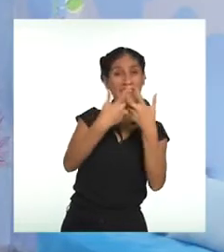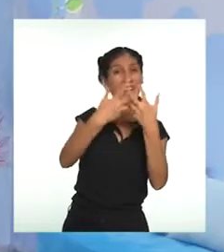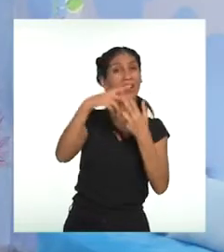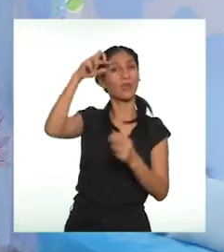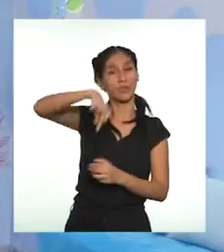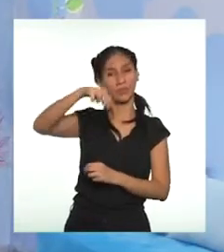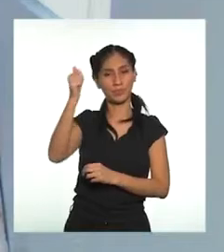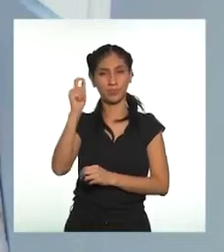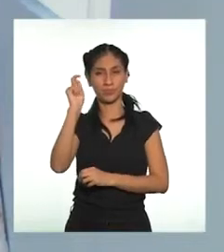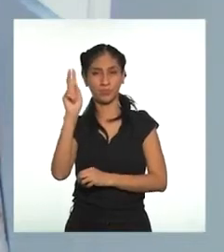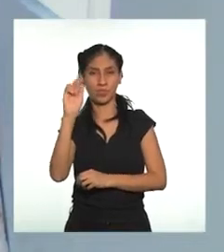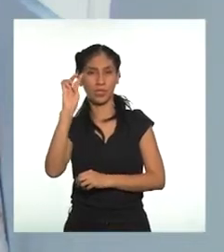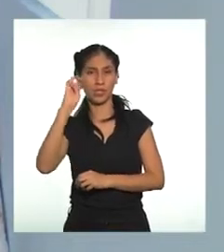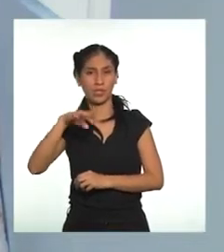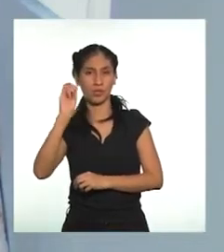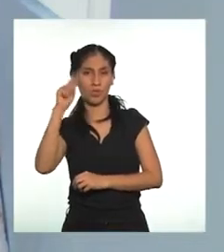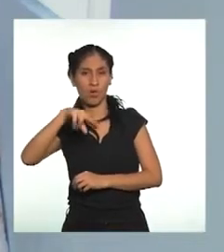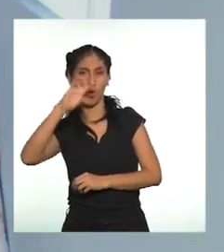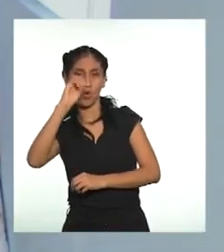¡Wow!